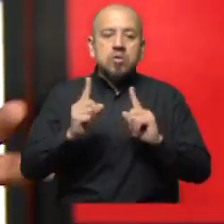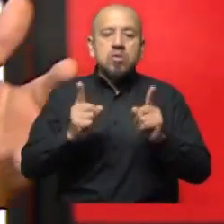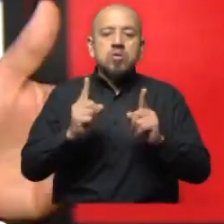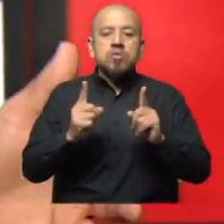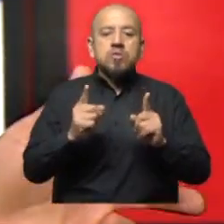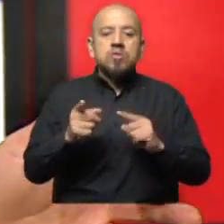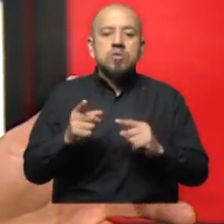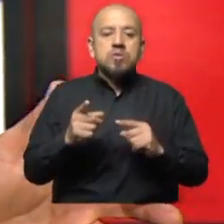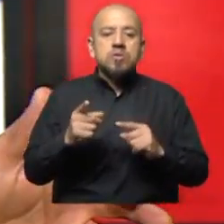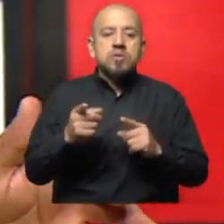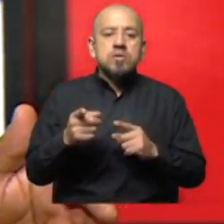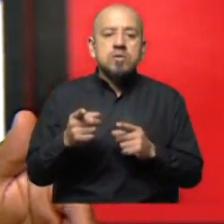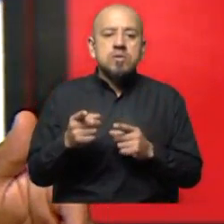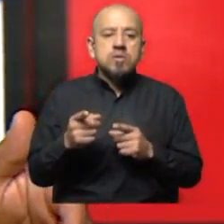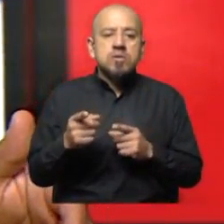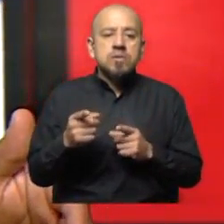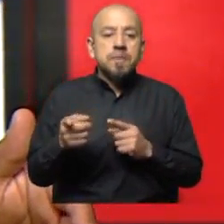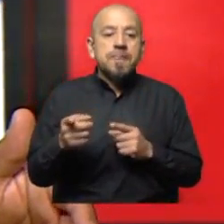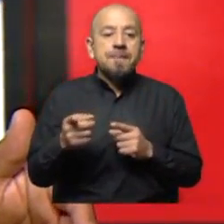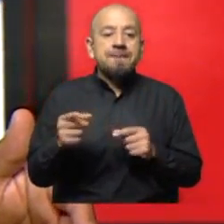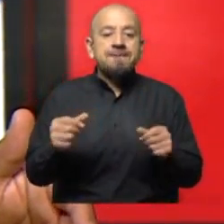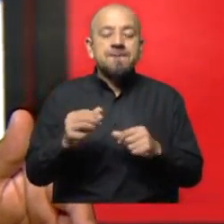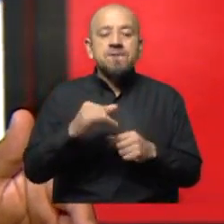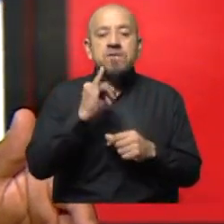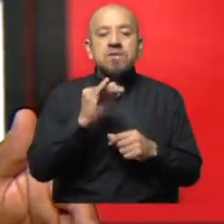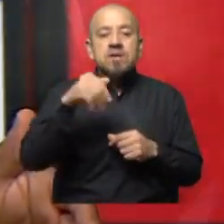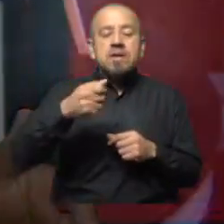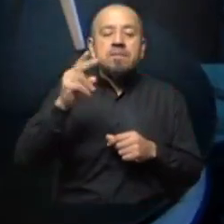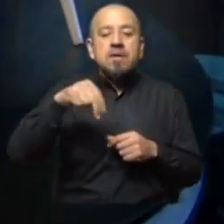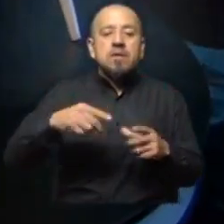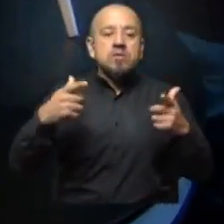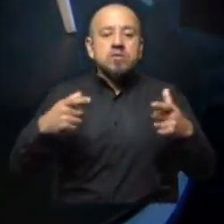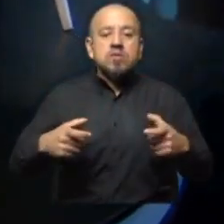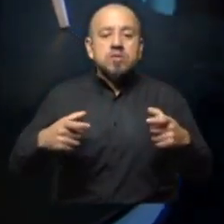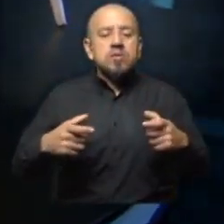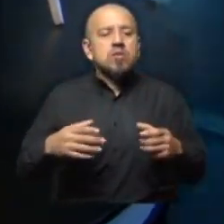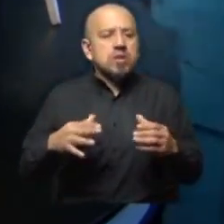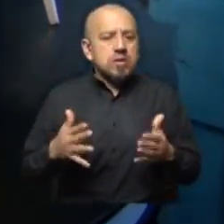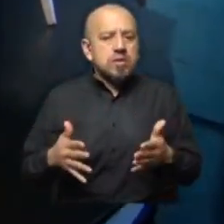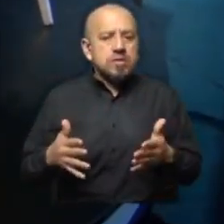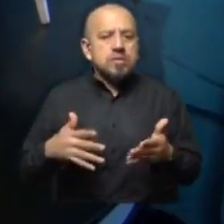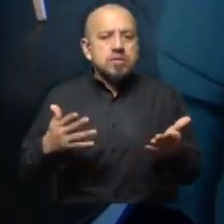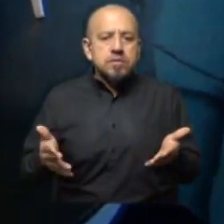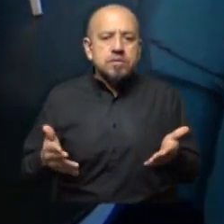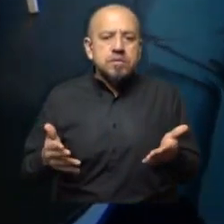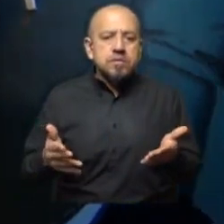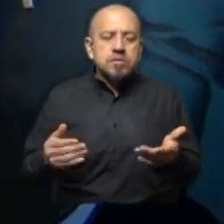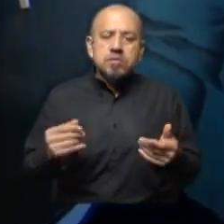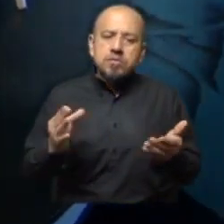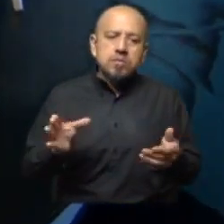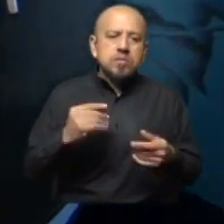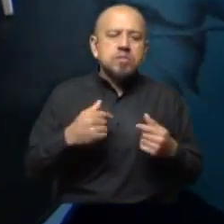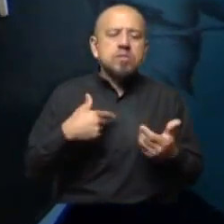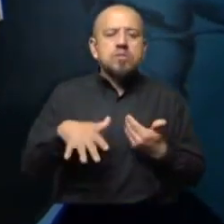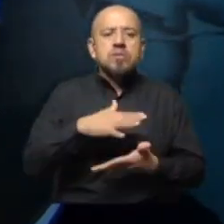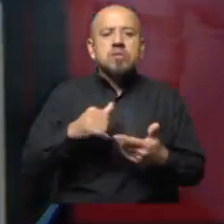años para sacar otro disco sacamos imán imán también respondía que más allá de todo lo que estaba sucediendo y que queríamos